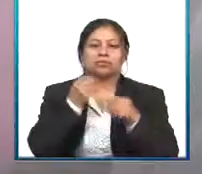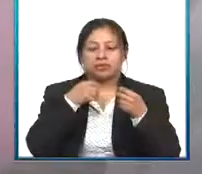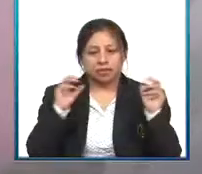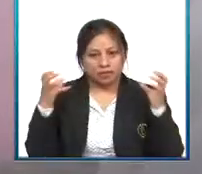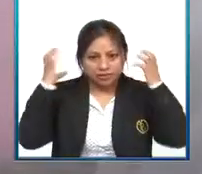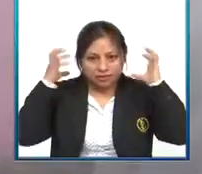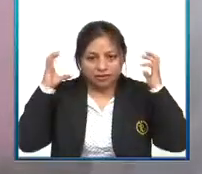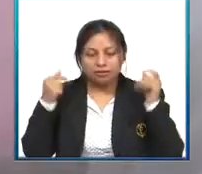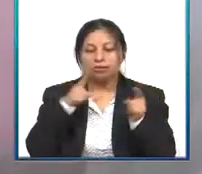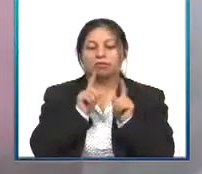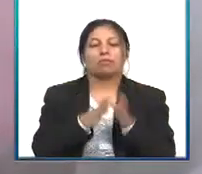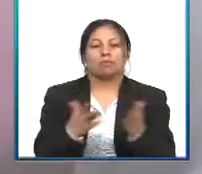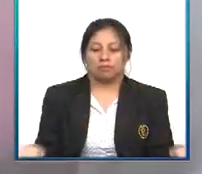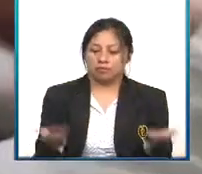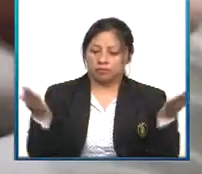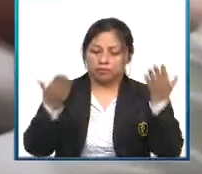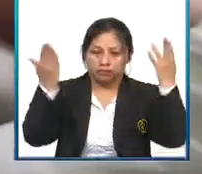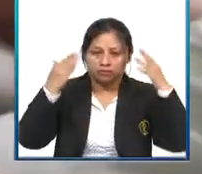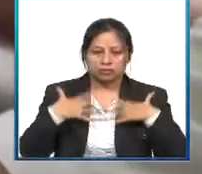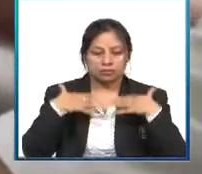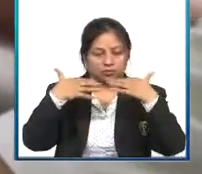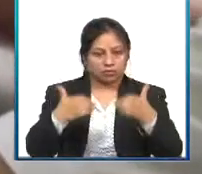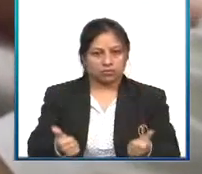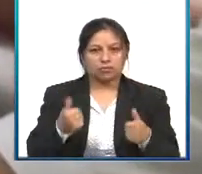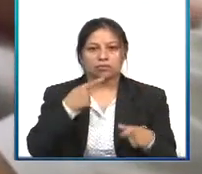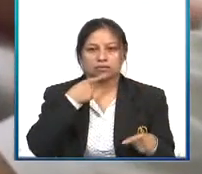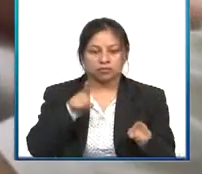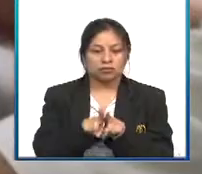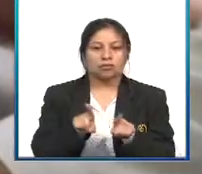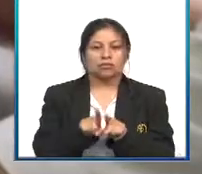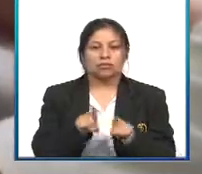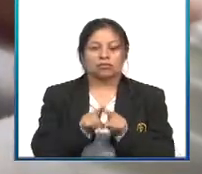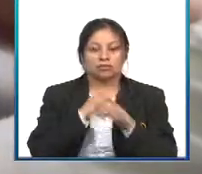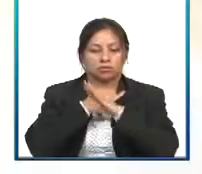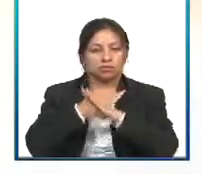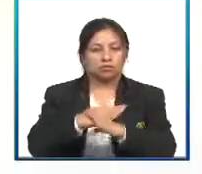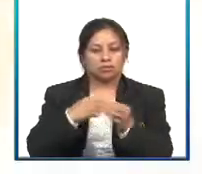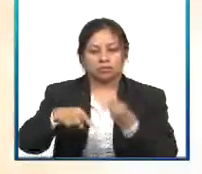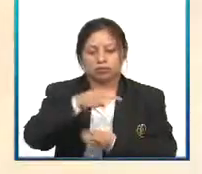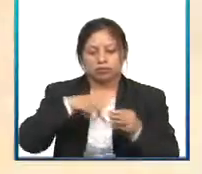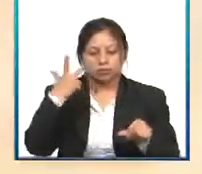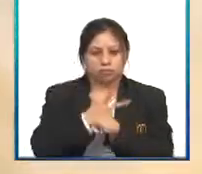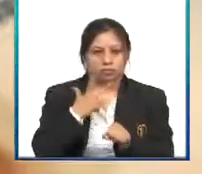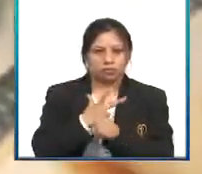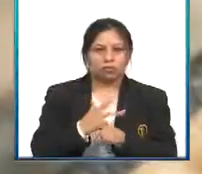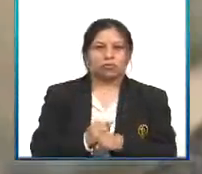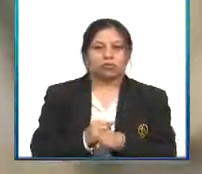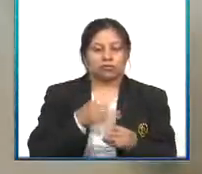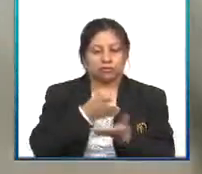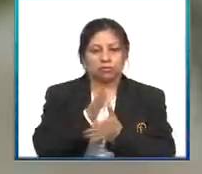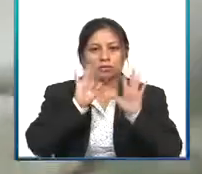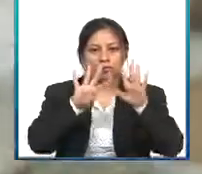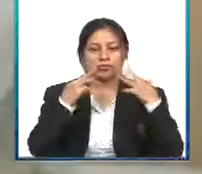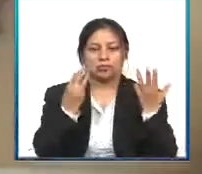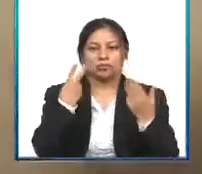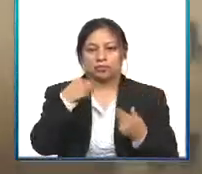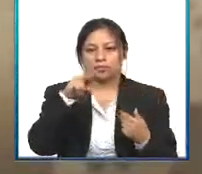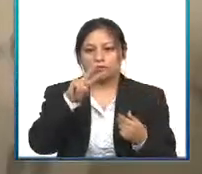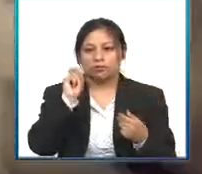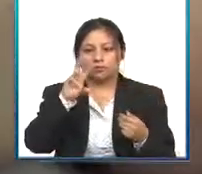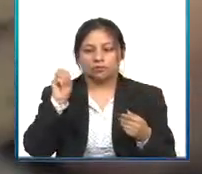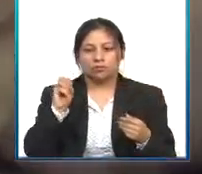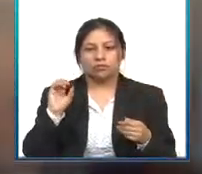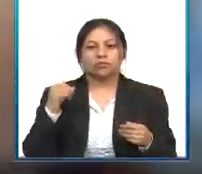Chiquimula. Acciones que promueven el acceso a la salud, el bienestar y la protección de las familias guatemaltecas. Decreto